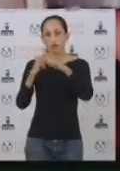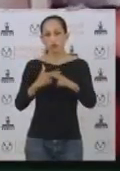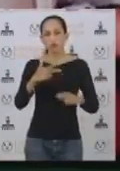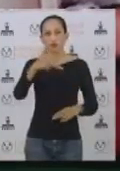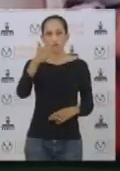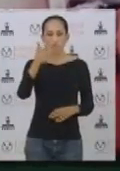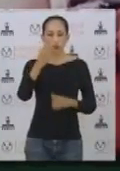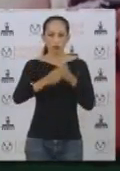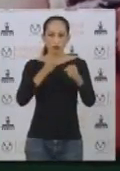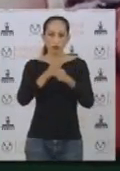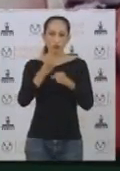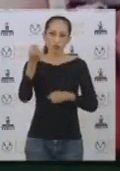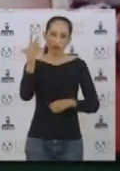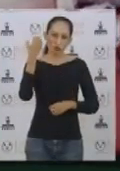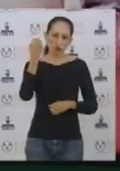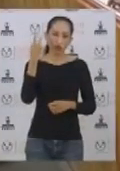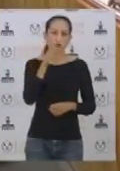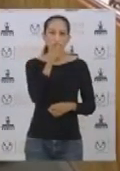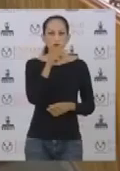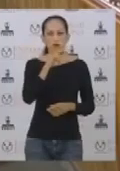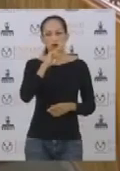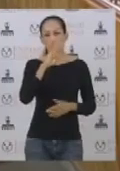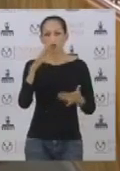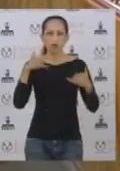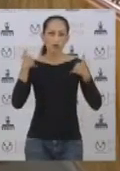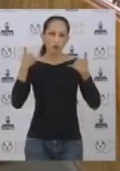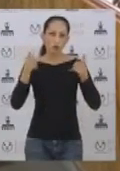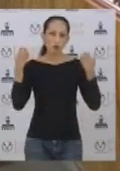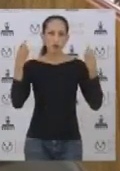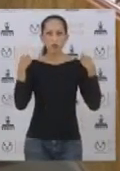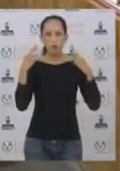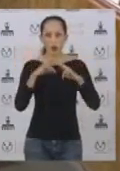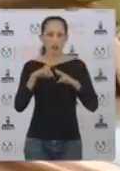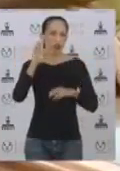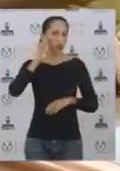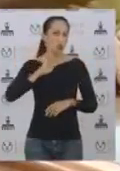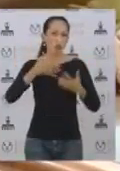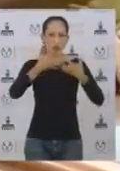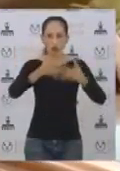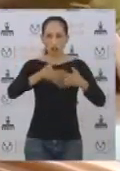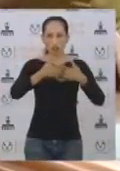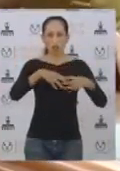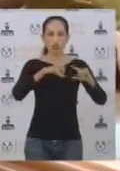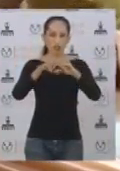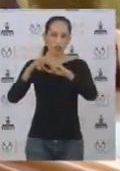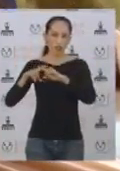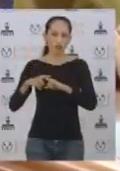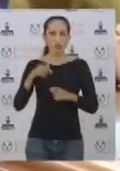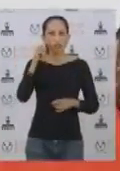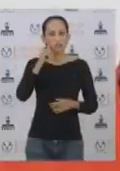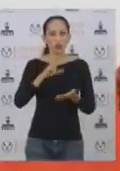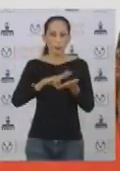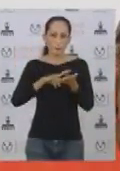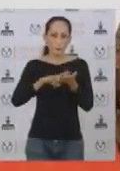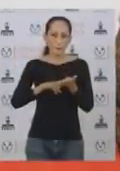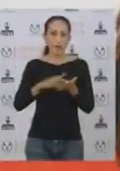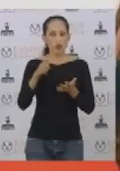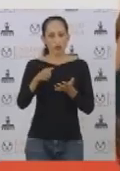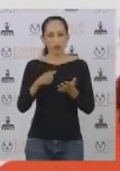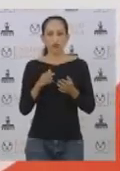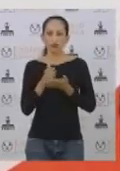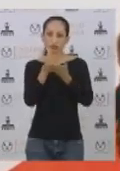impartir conferencias y talleres para padres de familia, jóvenes, profesores, mujeres y empresas, poniendo los valores de moda. Es miembro de la